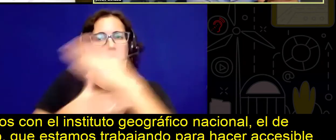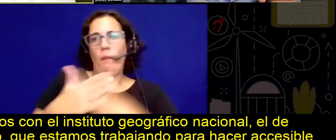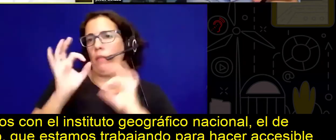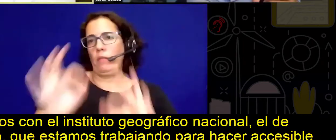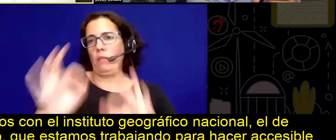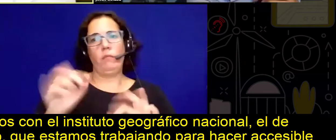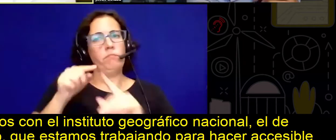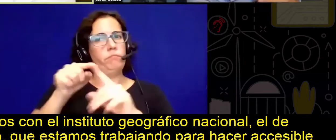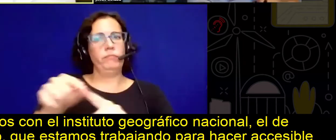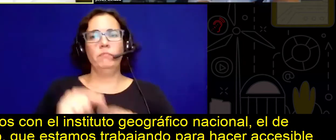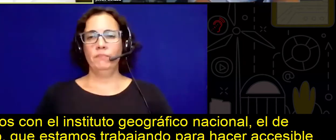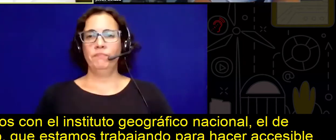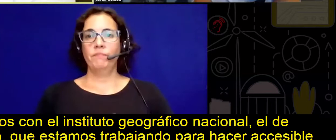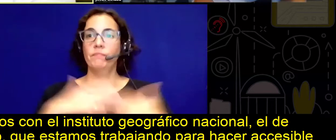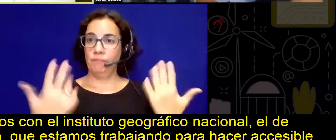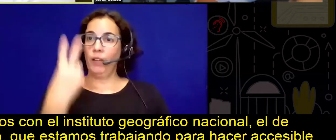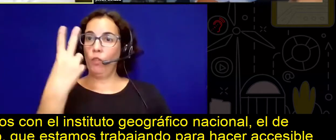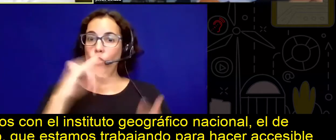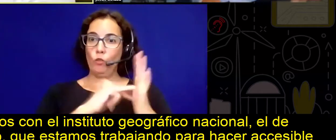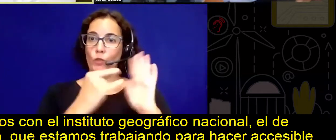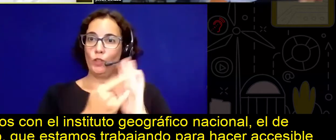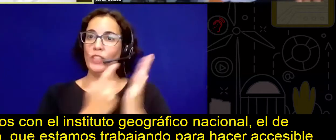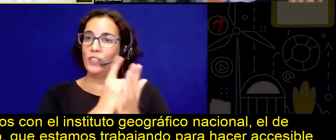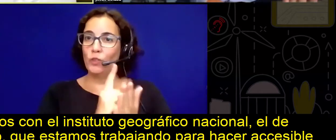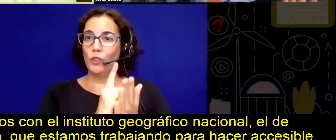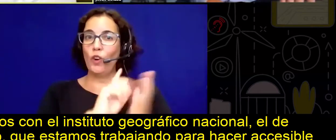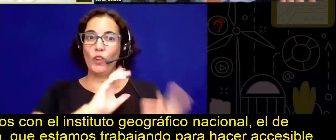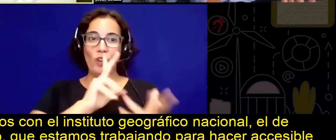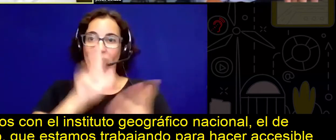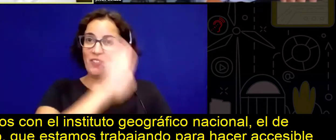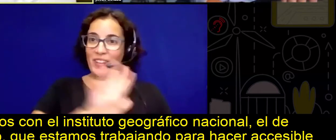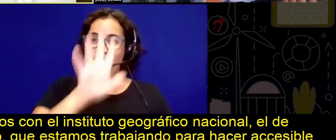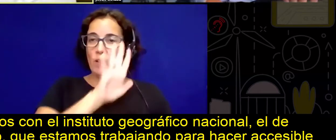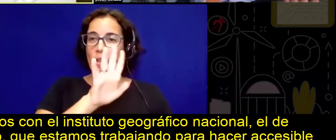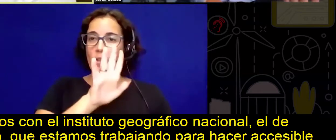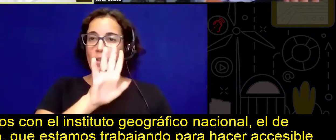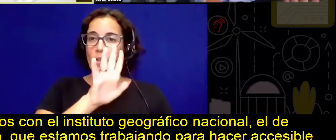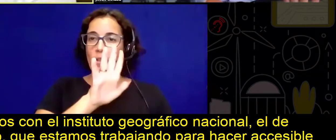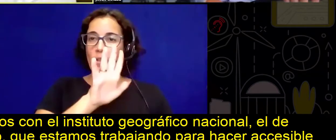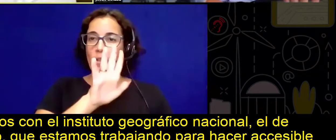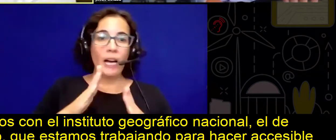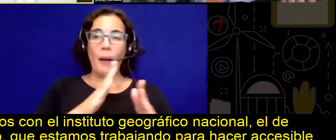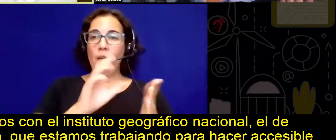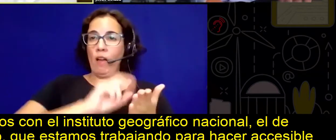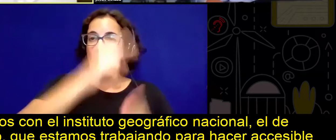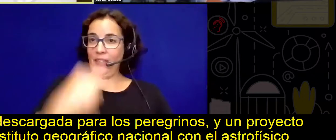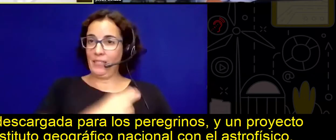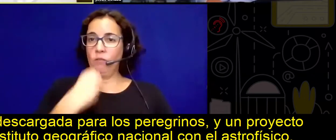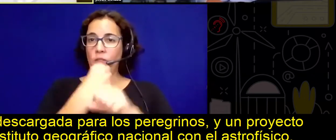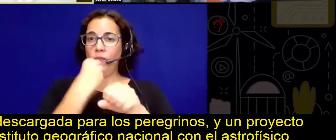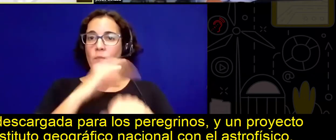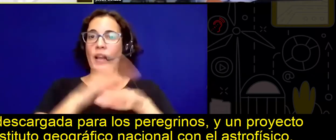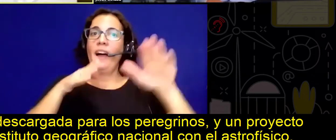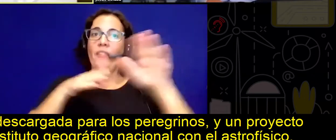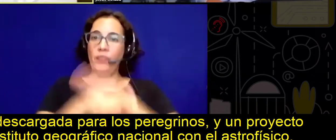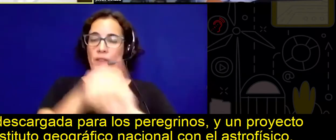2 proyectos con el Instituto Geográfico Nacional que nos están vinculando. El del Camino de Santiago, que estamos trabajando para hacer accesible la app, que